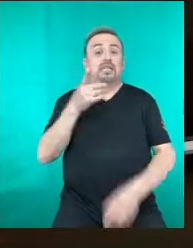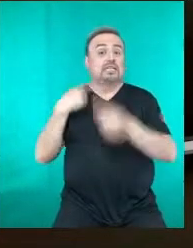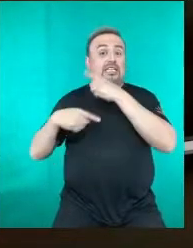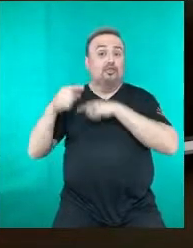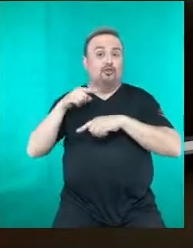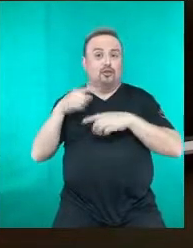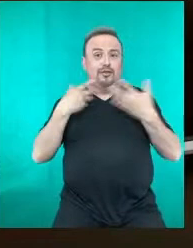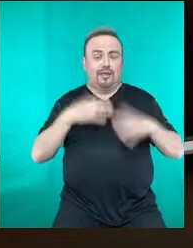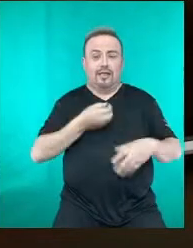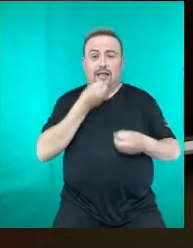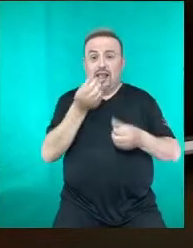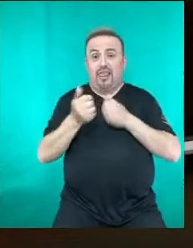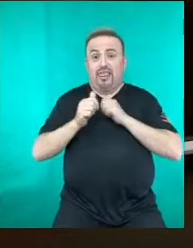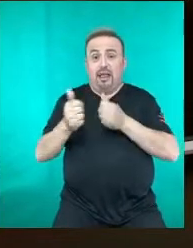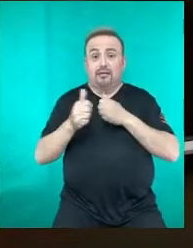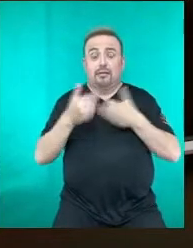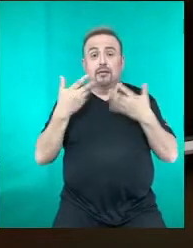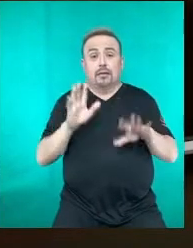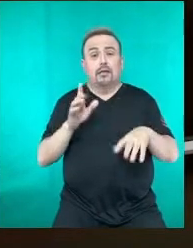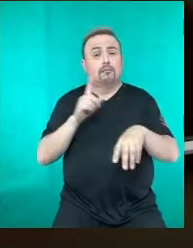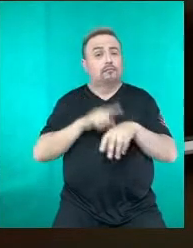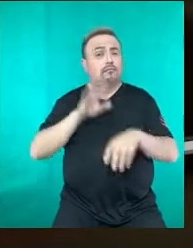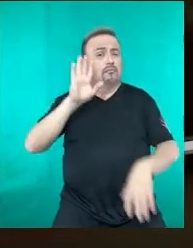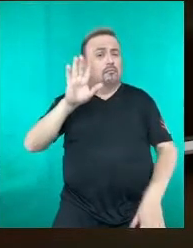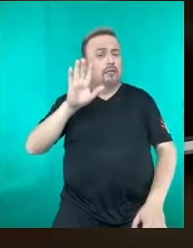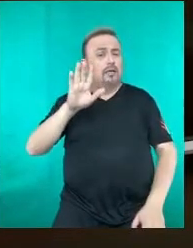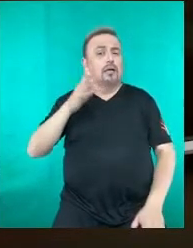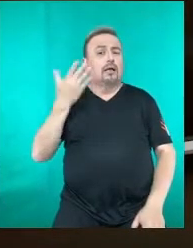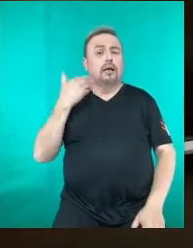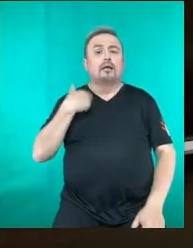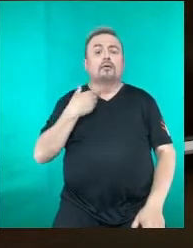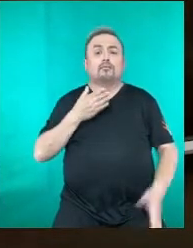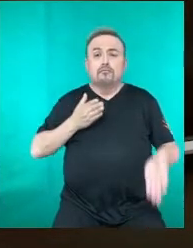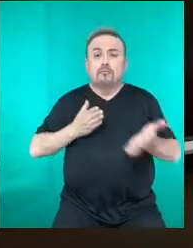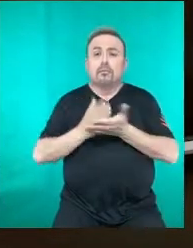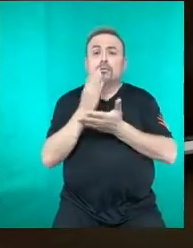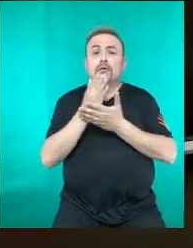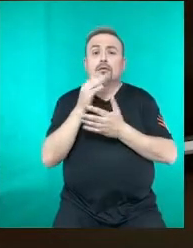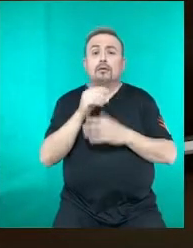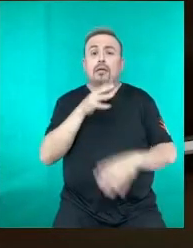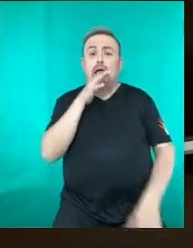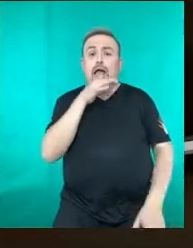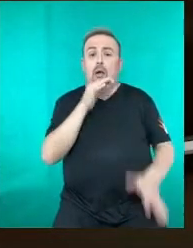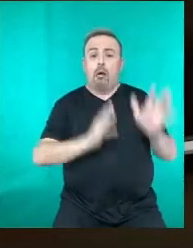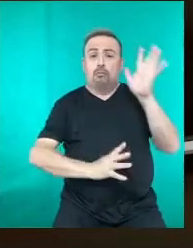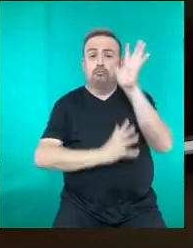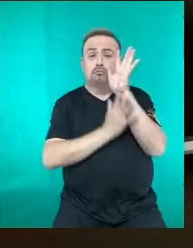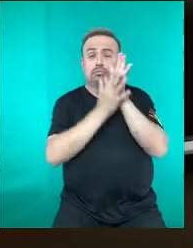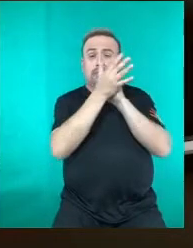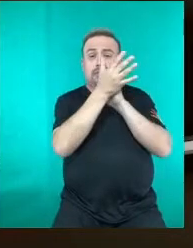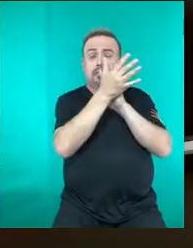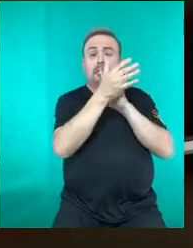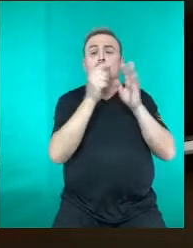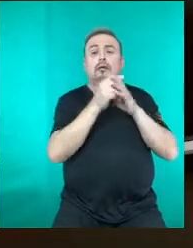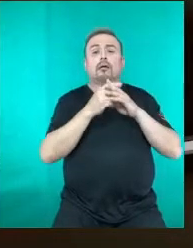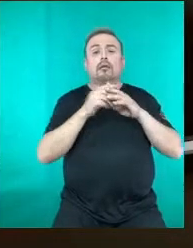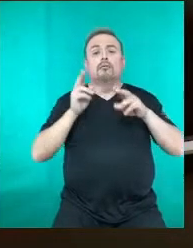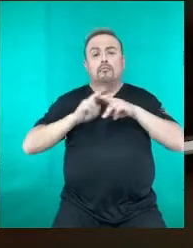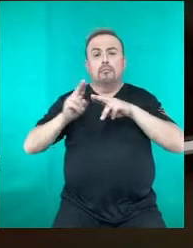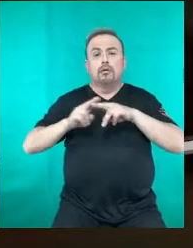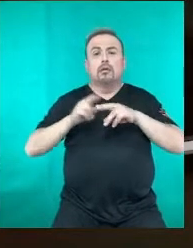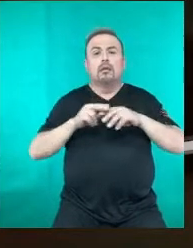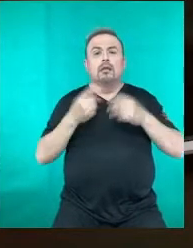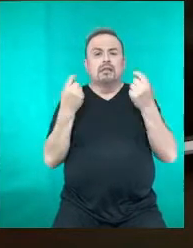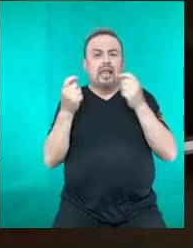gran desafío que tuvimos en algún momento fue, entrando principalmente en Aguas Araucanía, construir una serie de plantas de tratamiento.